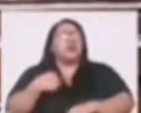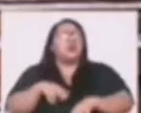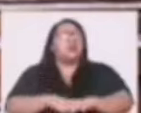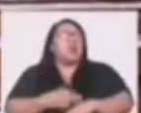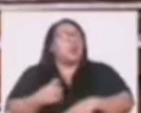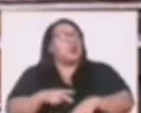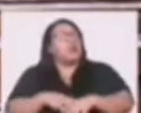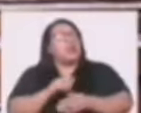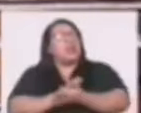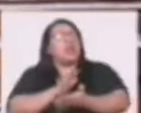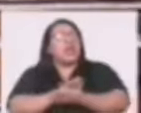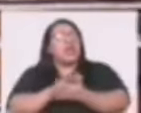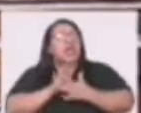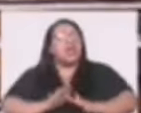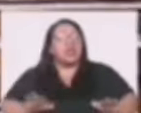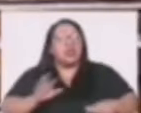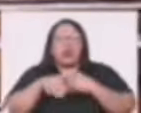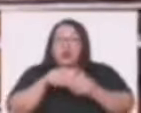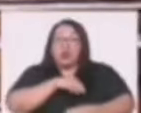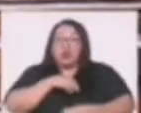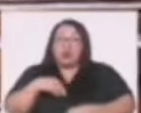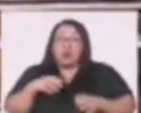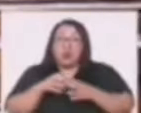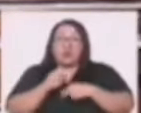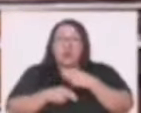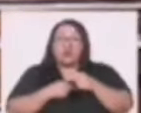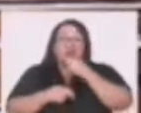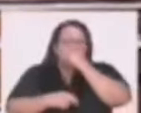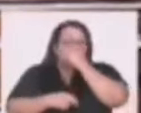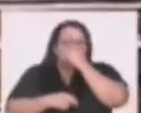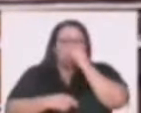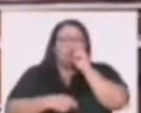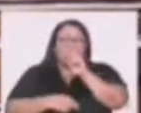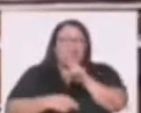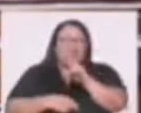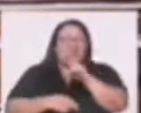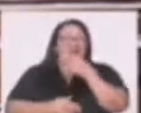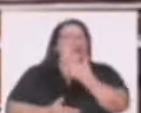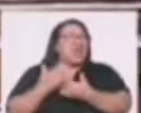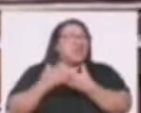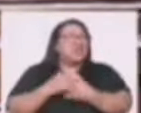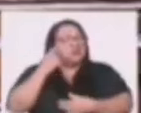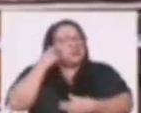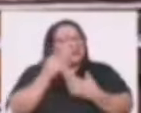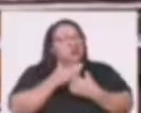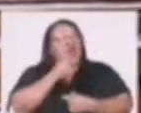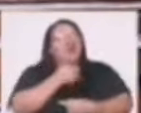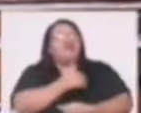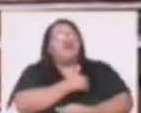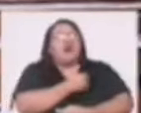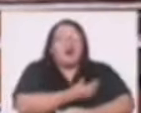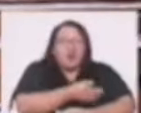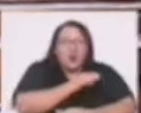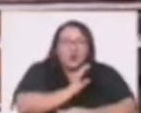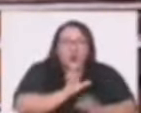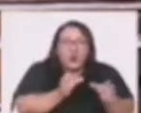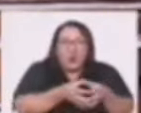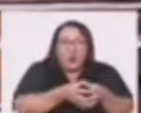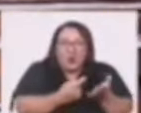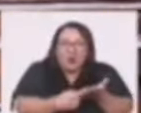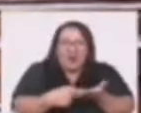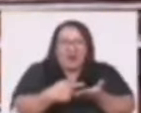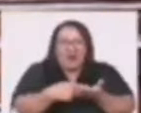ligereza con lo que los denunciados miembros de la Junta Nacional ven las cosas, tratan las cosas según conveniencia, por citar este